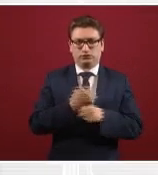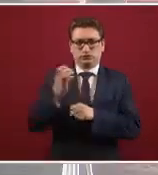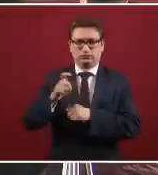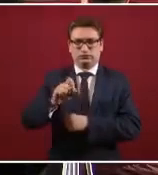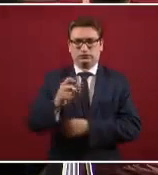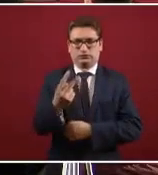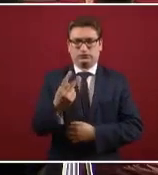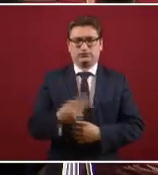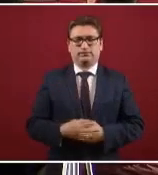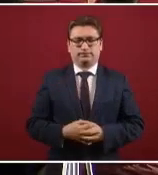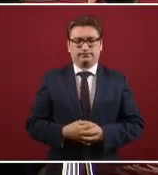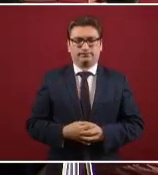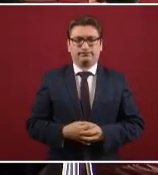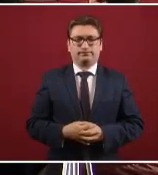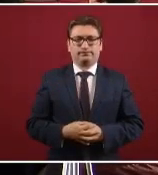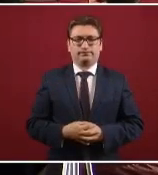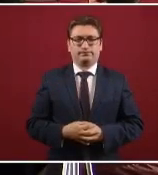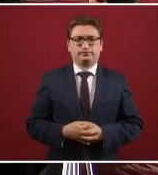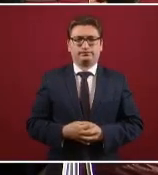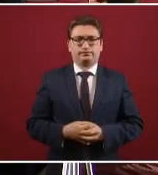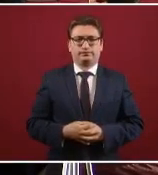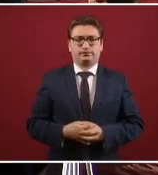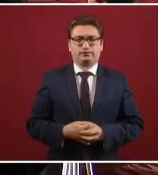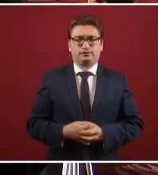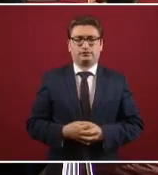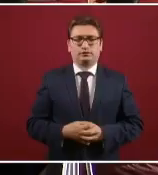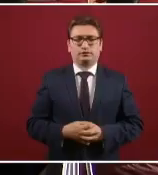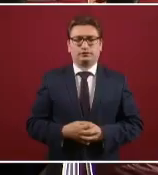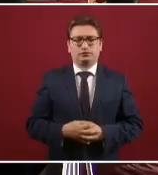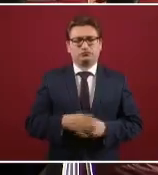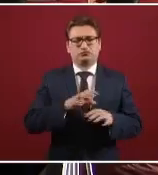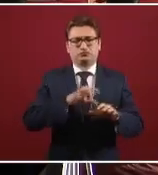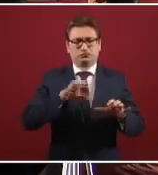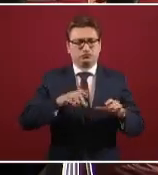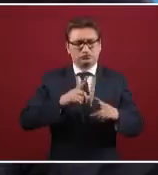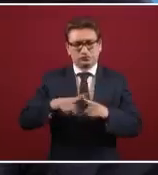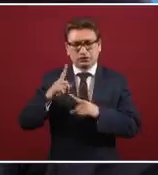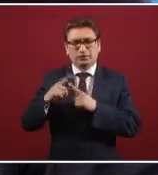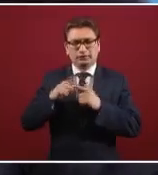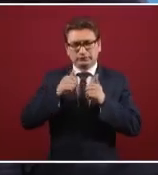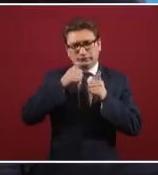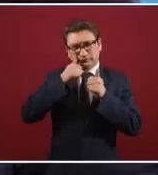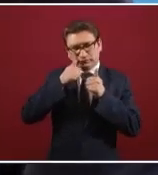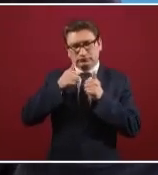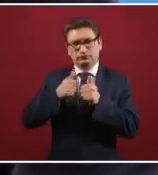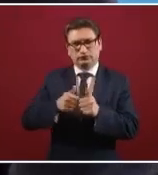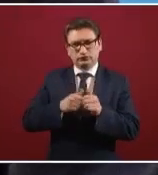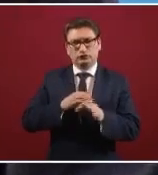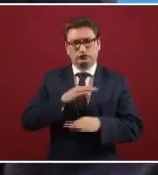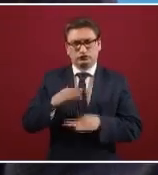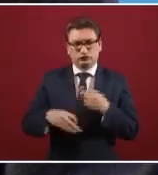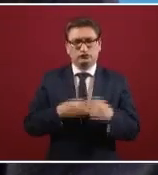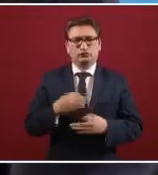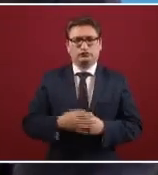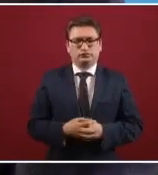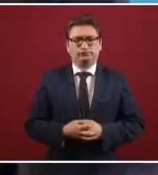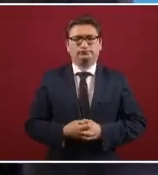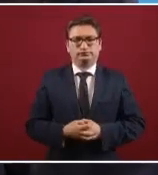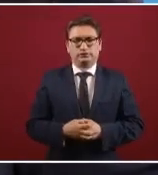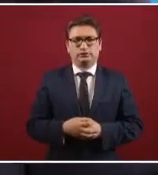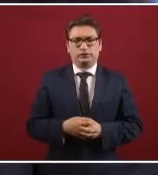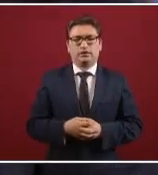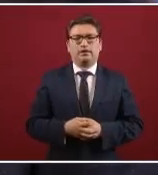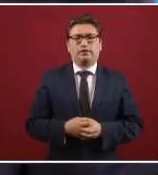no es especialmente representativo y se está atendiendo a todos ellos están sub iudice están todavía